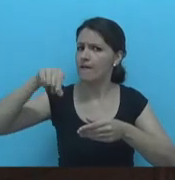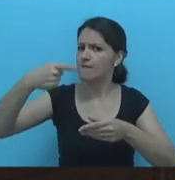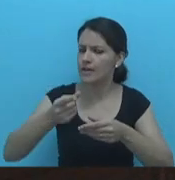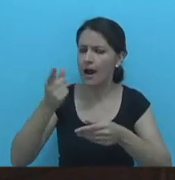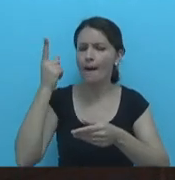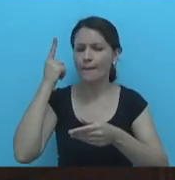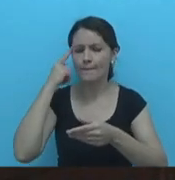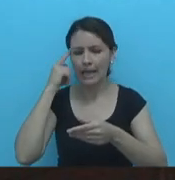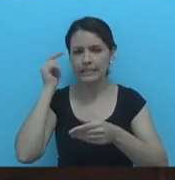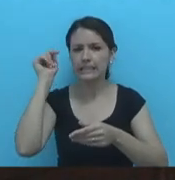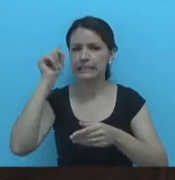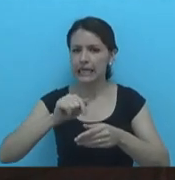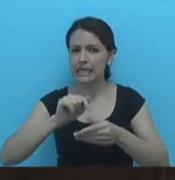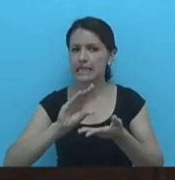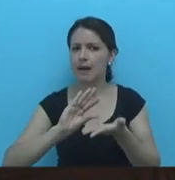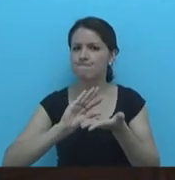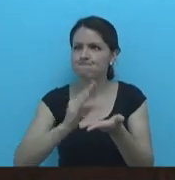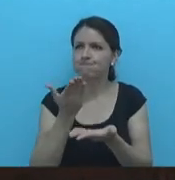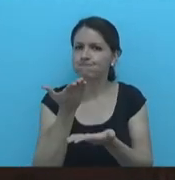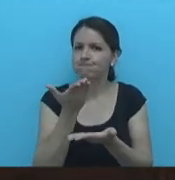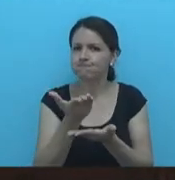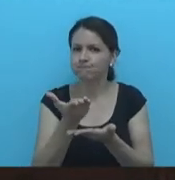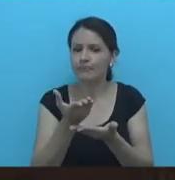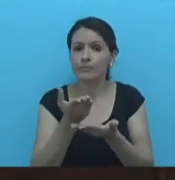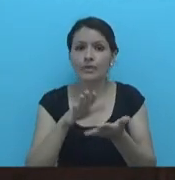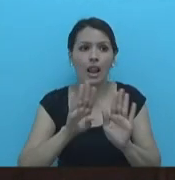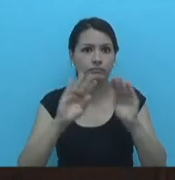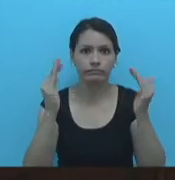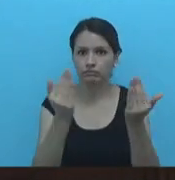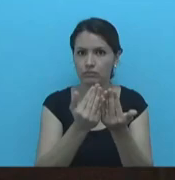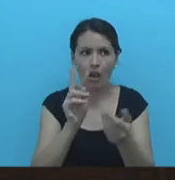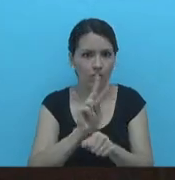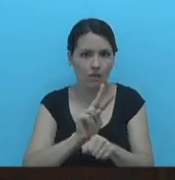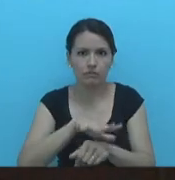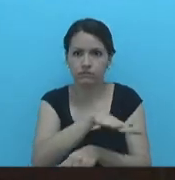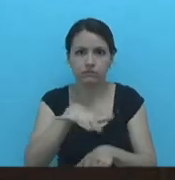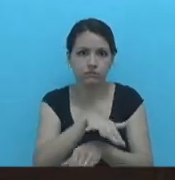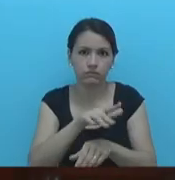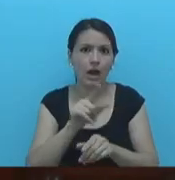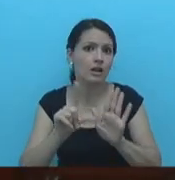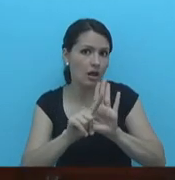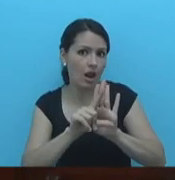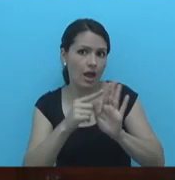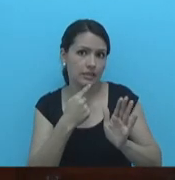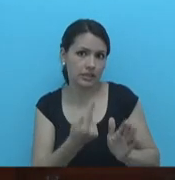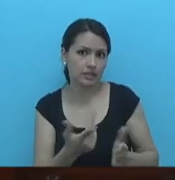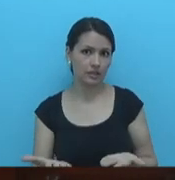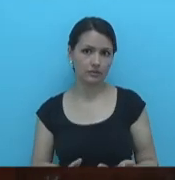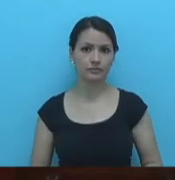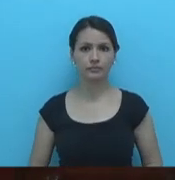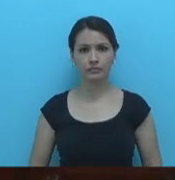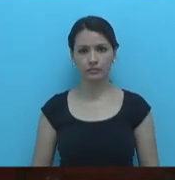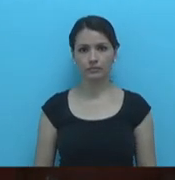consideración esta exigencia ambiental, por otro lado, prevista por una ley. Gracias, diputada.